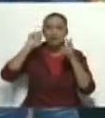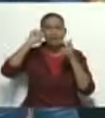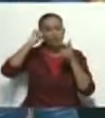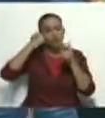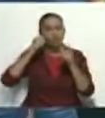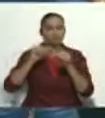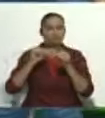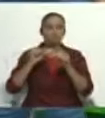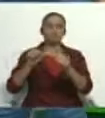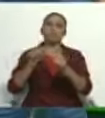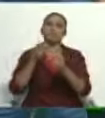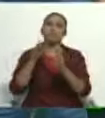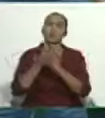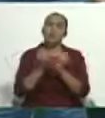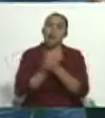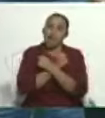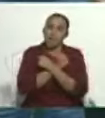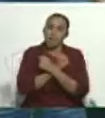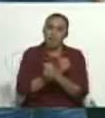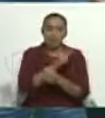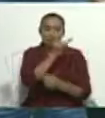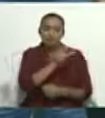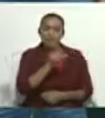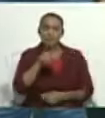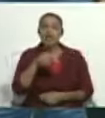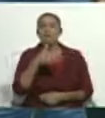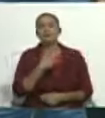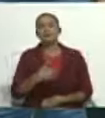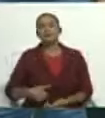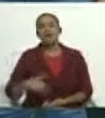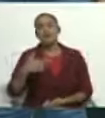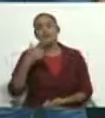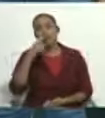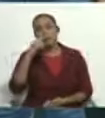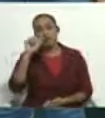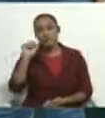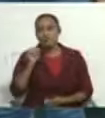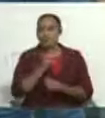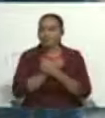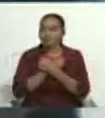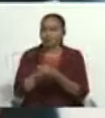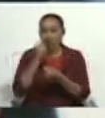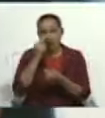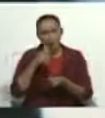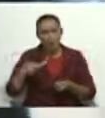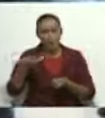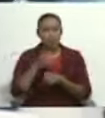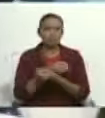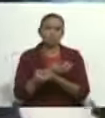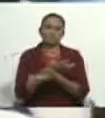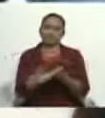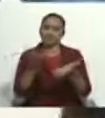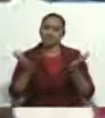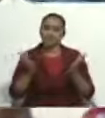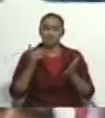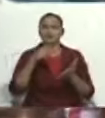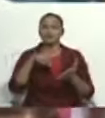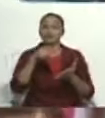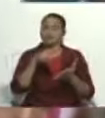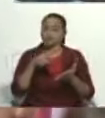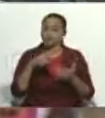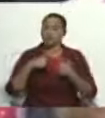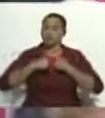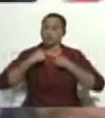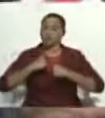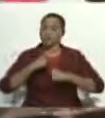el amor del presidente Nicolás Maduro por su pueblo. Por la entrega y la valentía que ha tenido al enfrentarse al imperialismo.